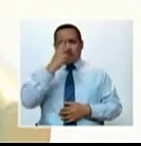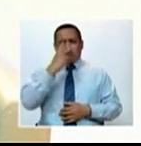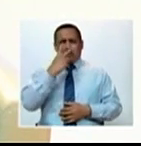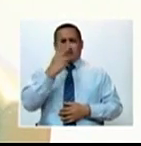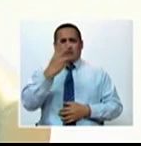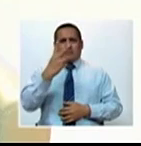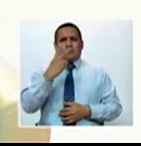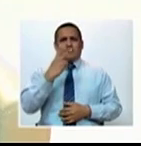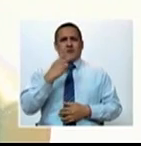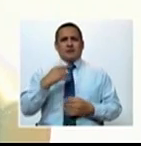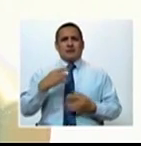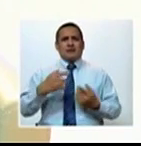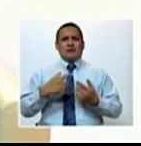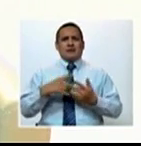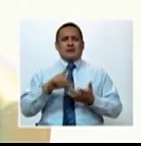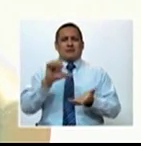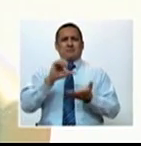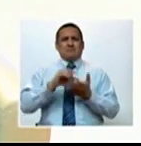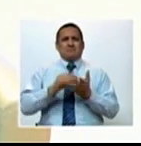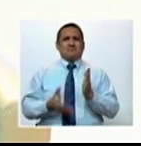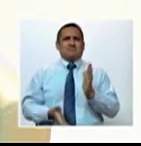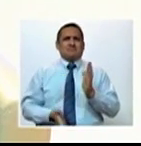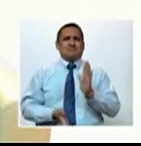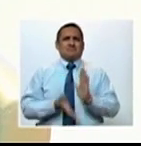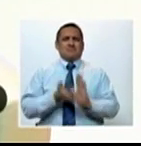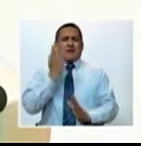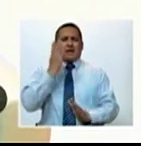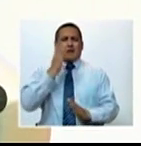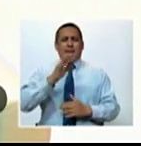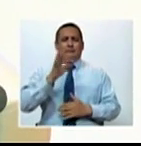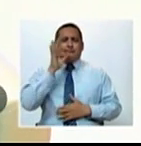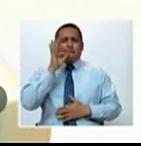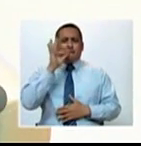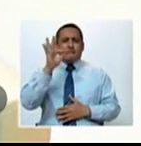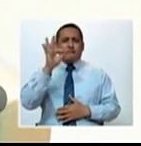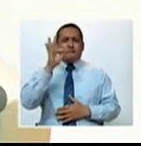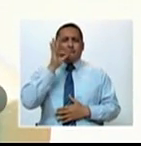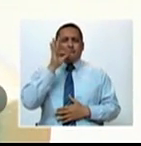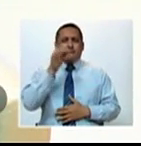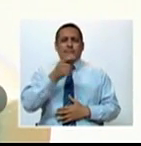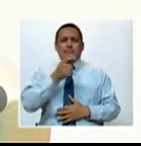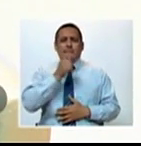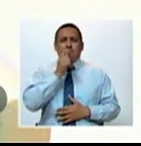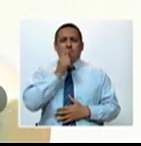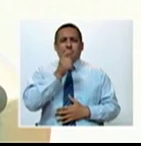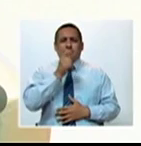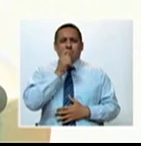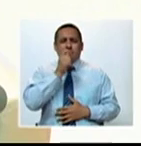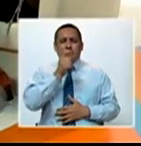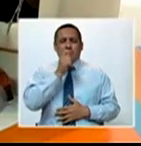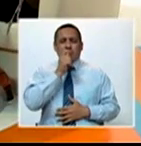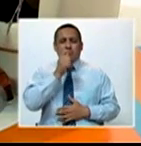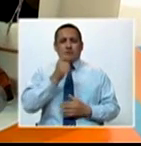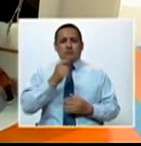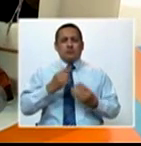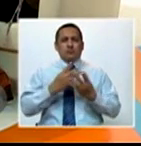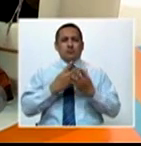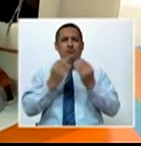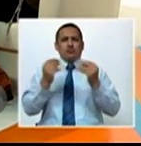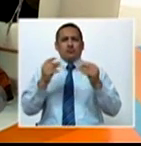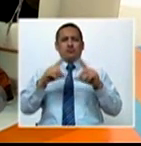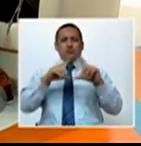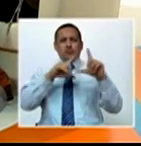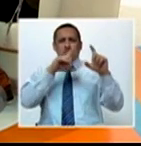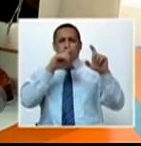en cuanto al consumo de marihuana. ¿Puede ser por un tema del turismo también? ¿O? Es